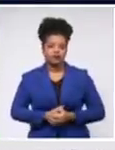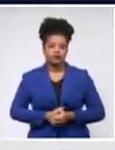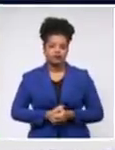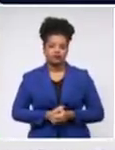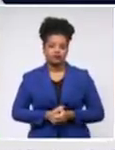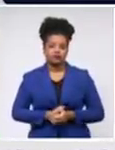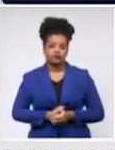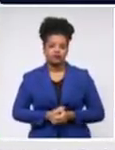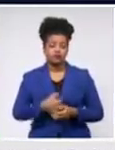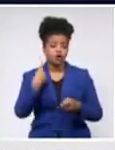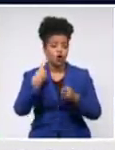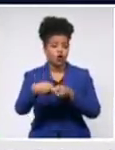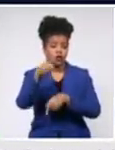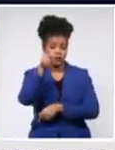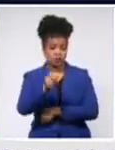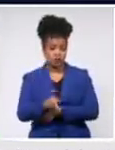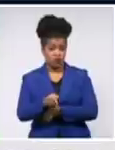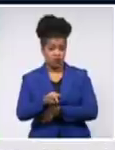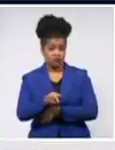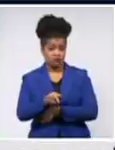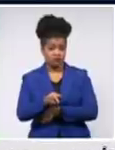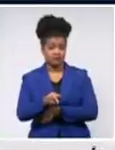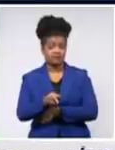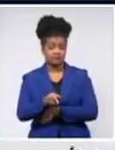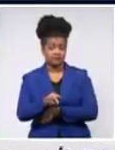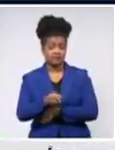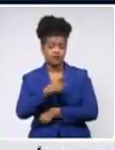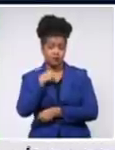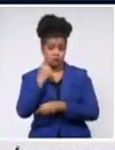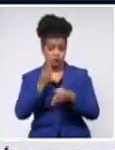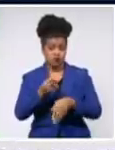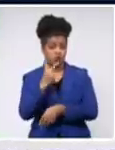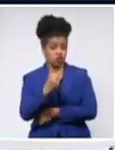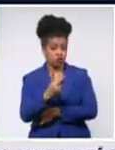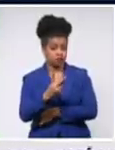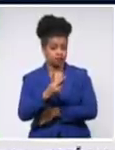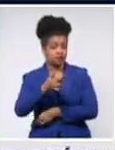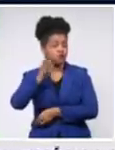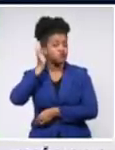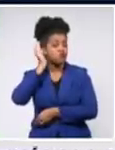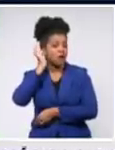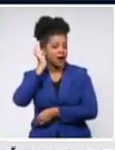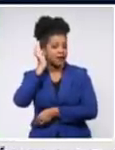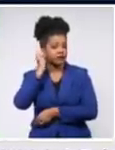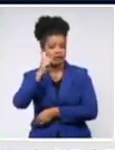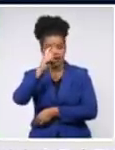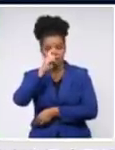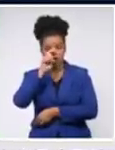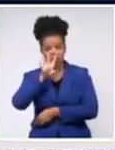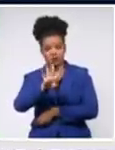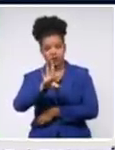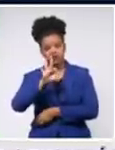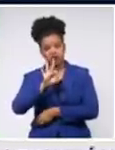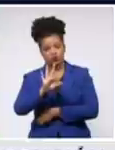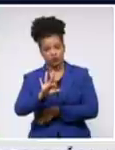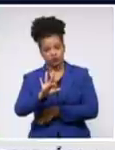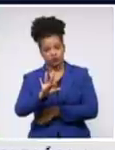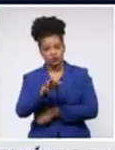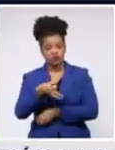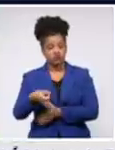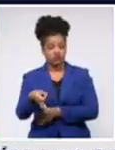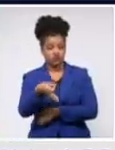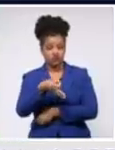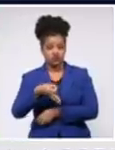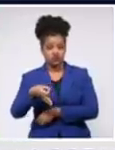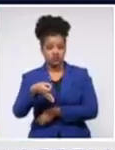de una paciente del sexo femenino de 48 años de edad del municipio